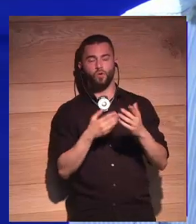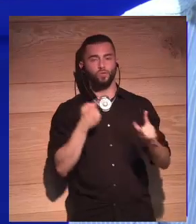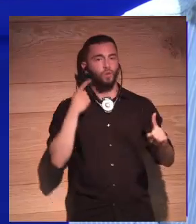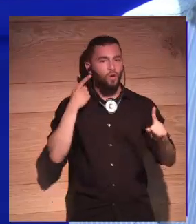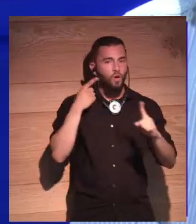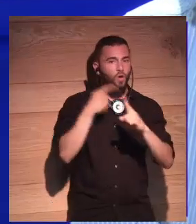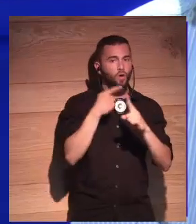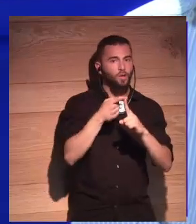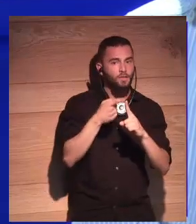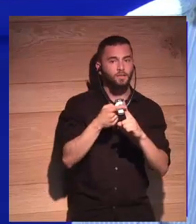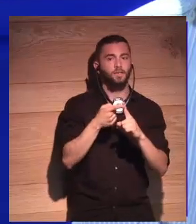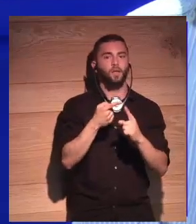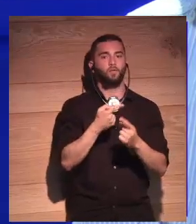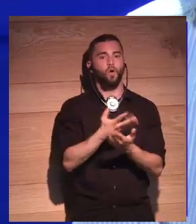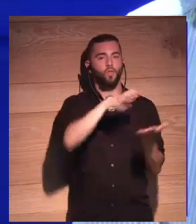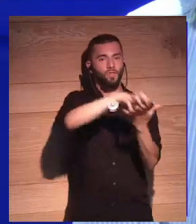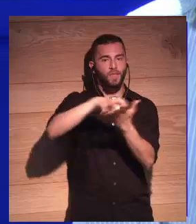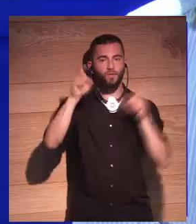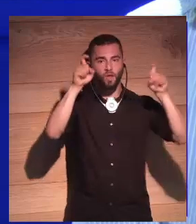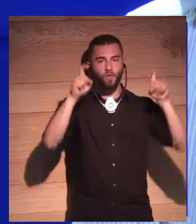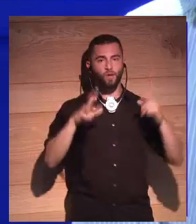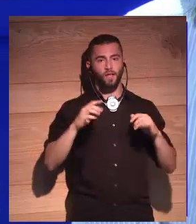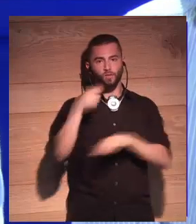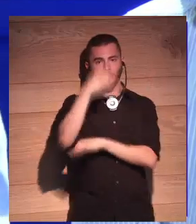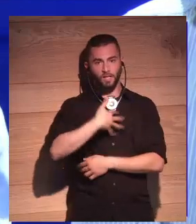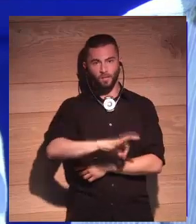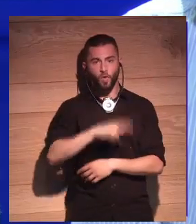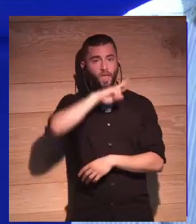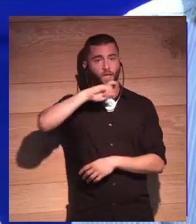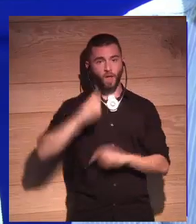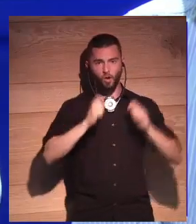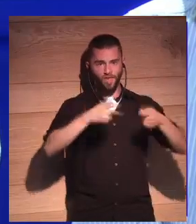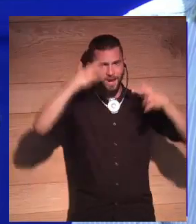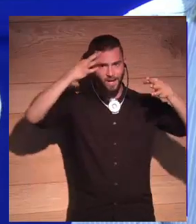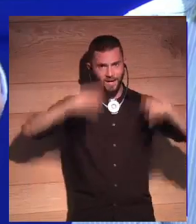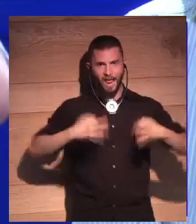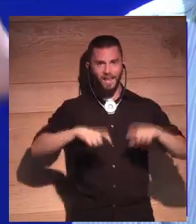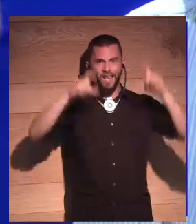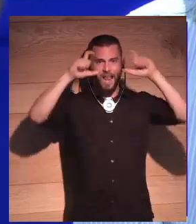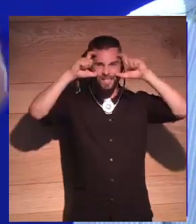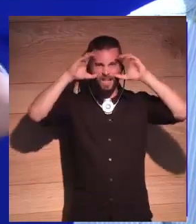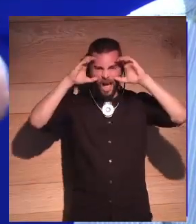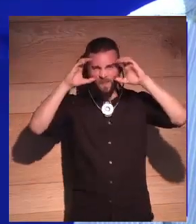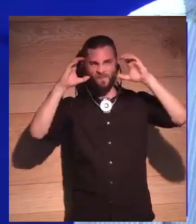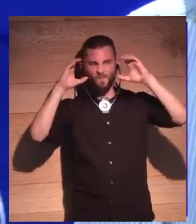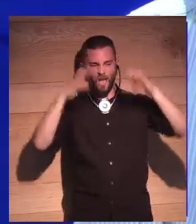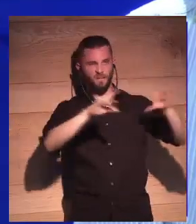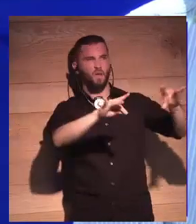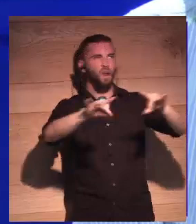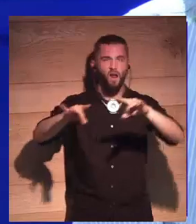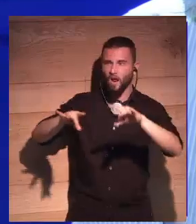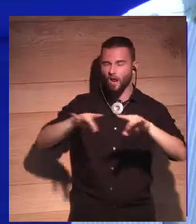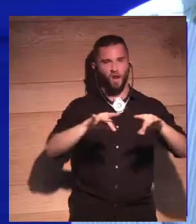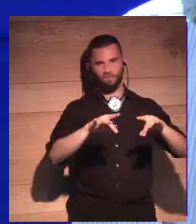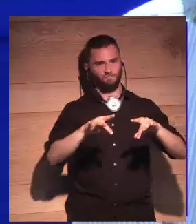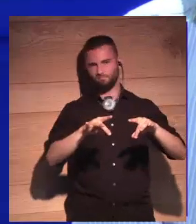se puedan hacer llegar a los centros educativos y aporten realmente valor y no sea las gafas de cartón y todos con las manos haciendo así,